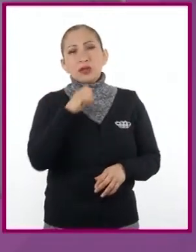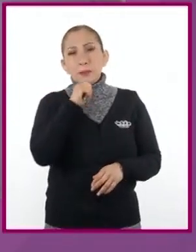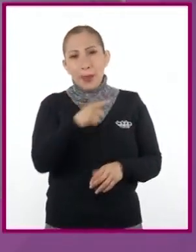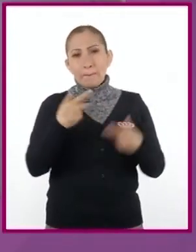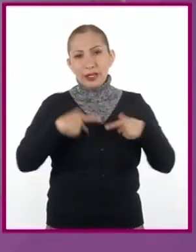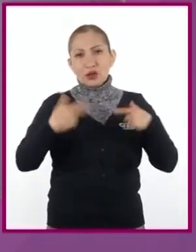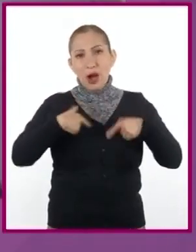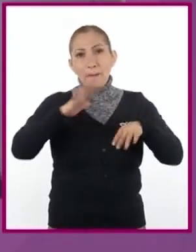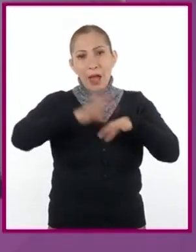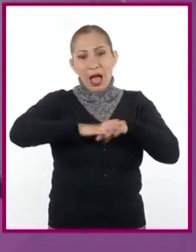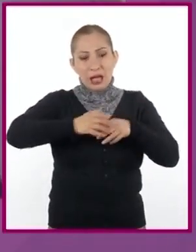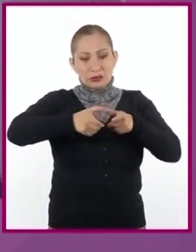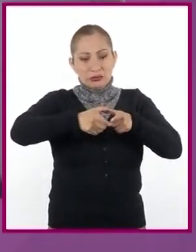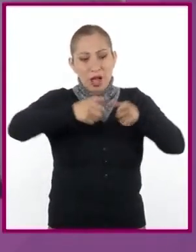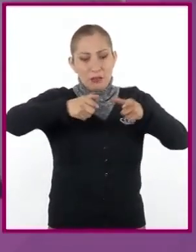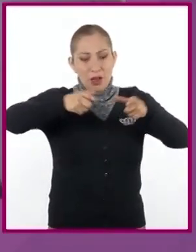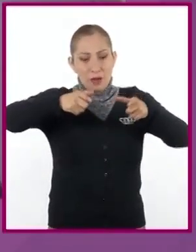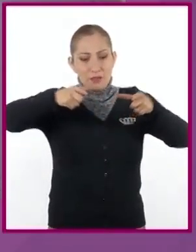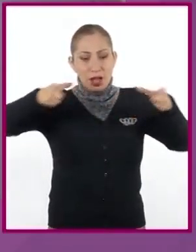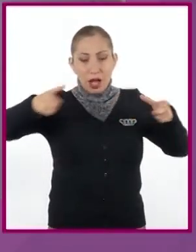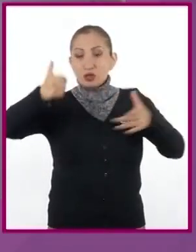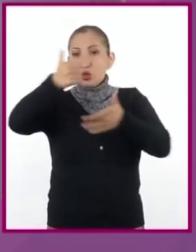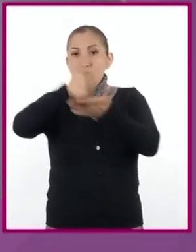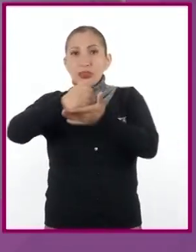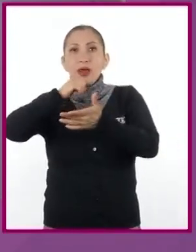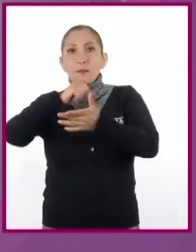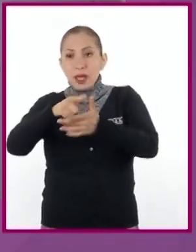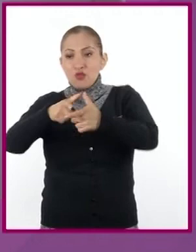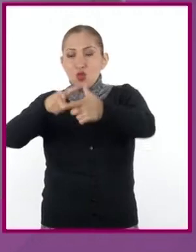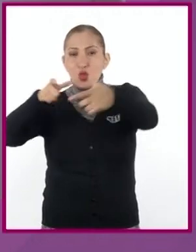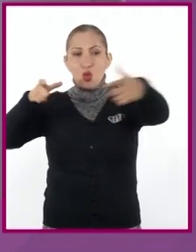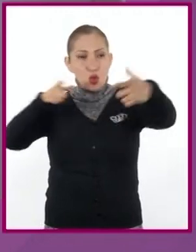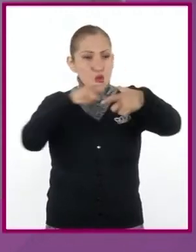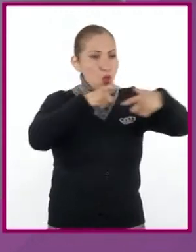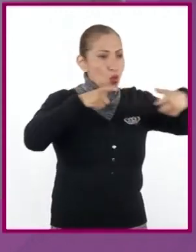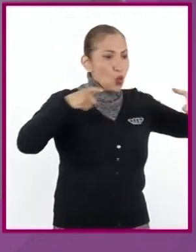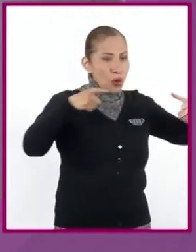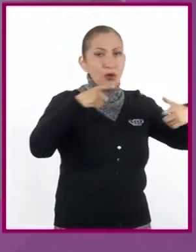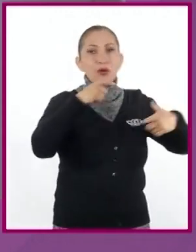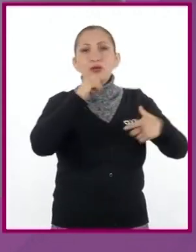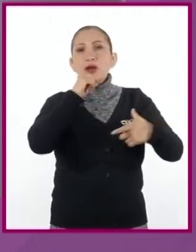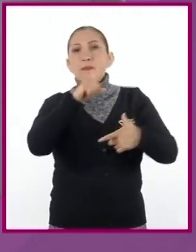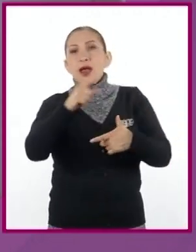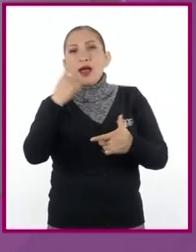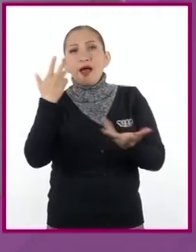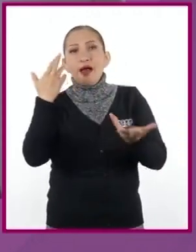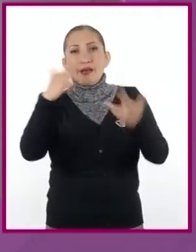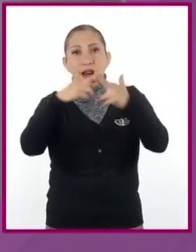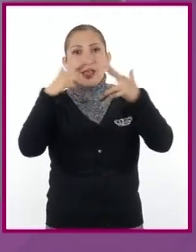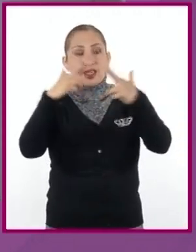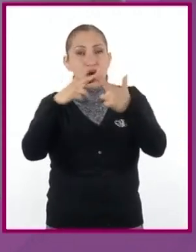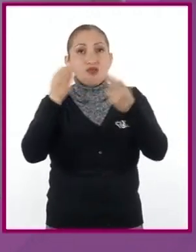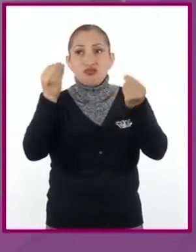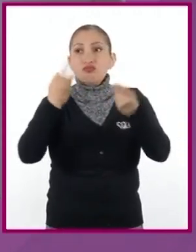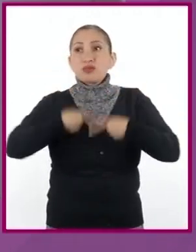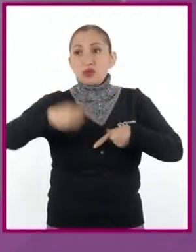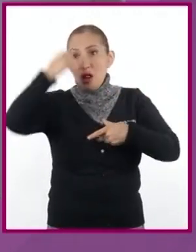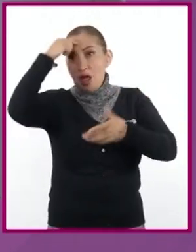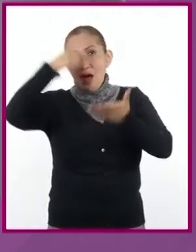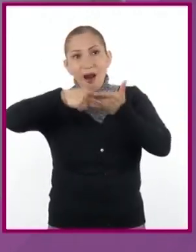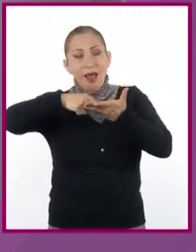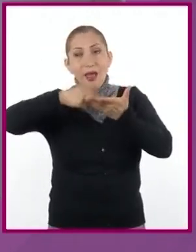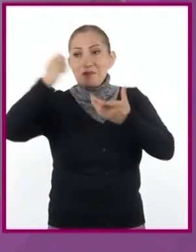la población, obviamente sí crecieron las ciudades, creció las creencias religiosas, ¿no? Justo todas